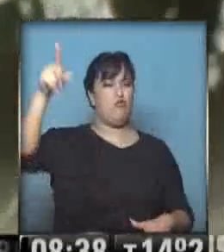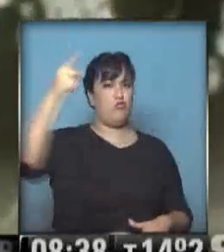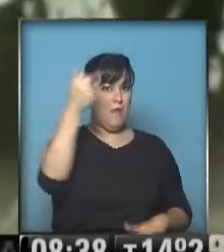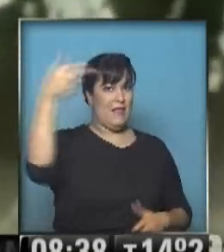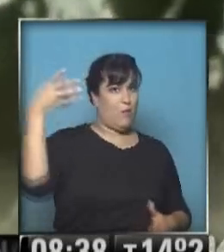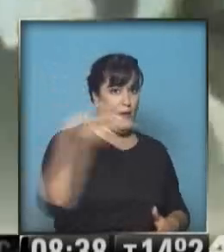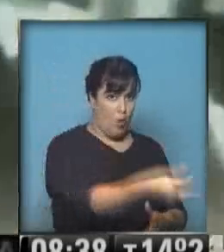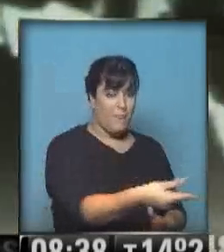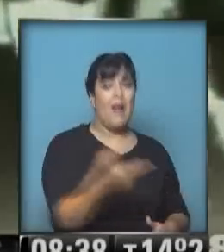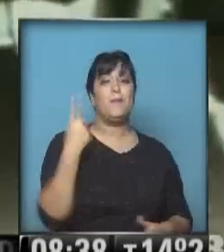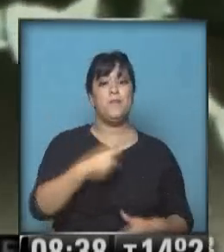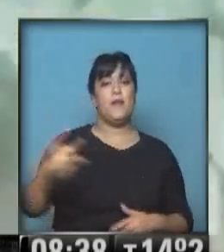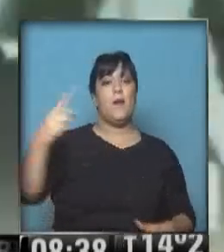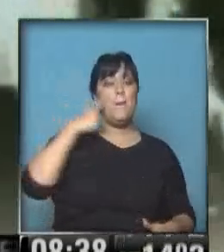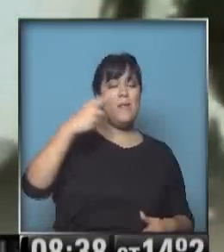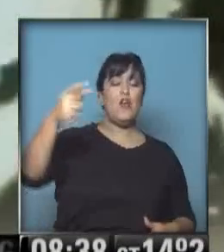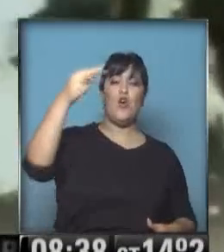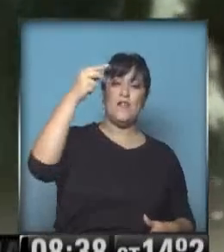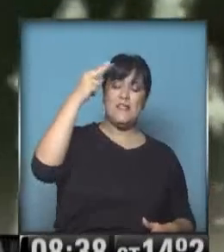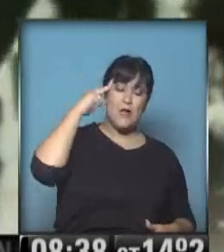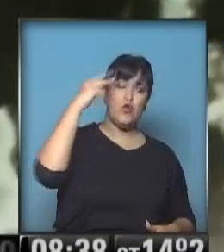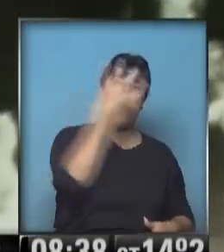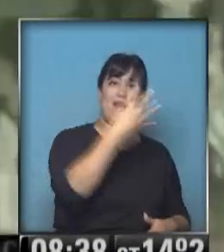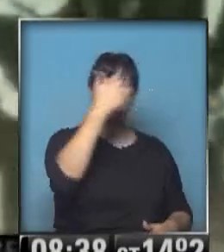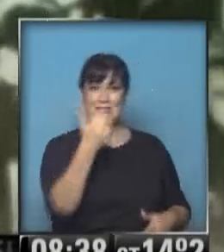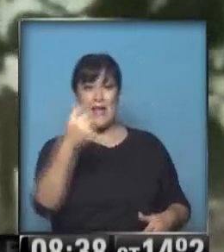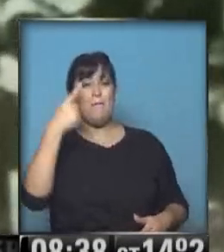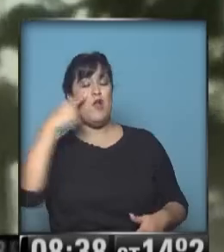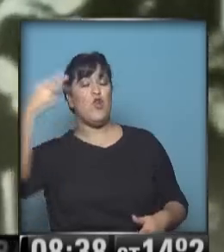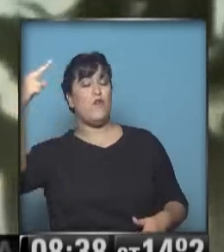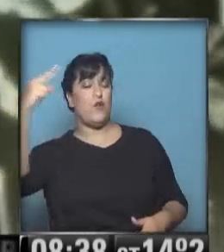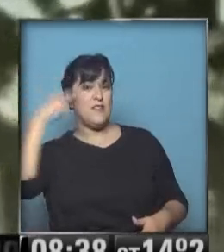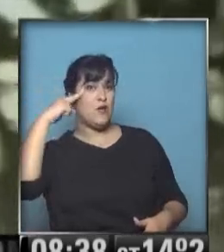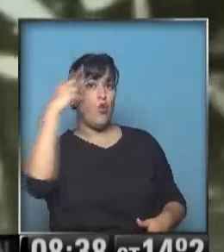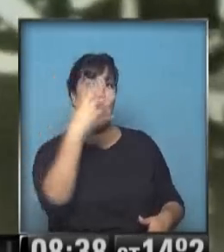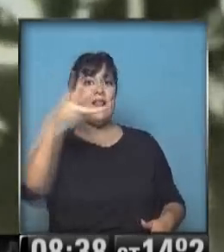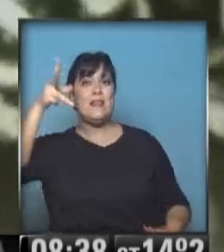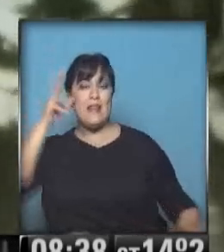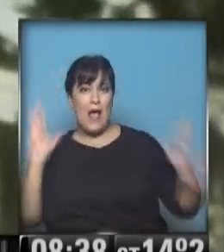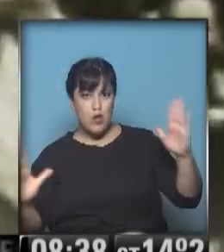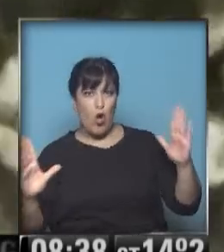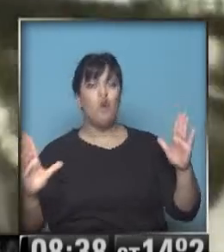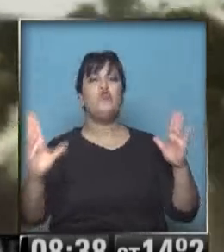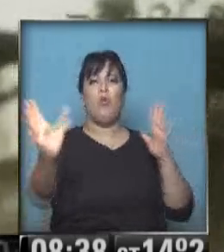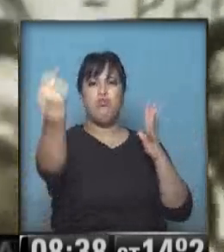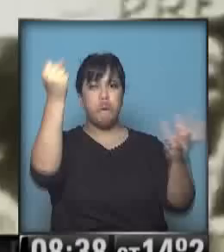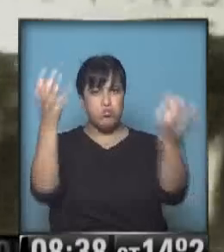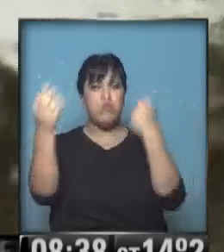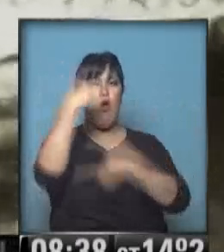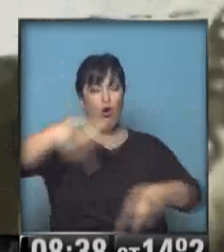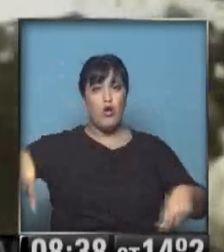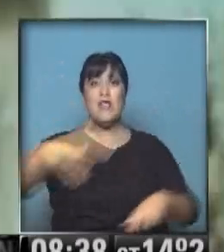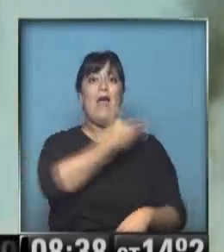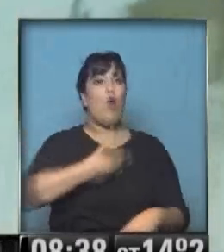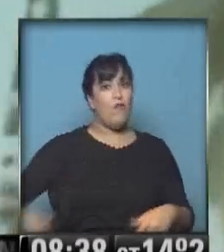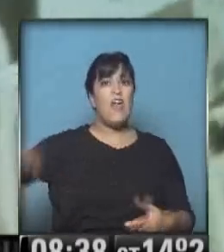1946 y 1948 Juan Domingo perón rescata todos los títulos y el gobierno afirma que la